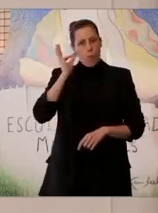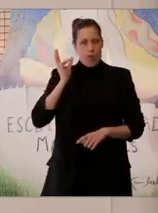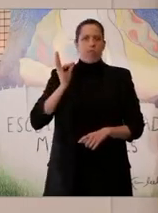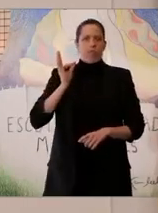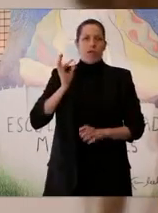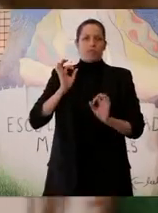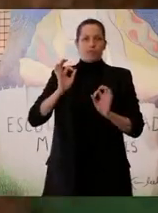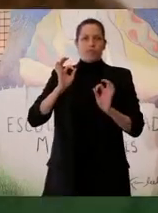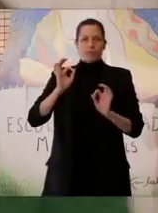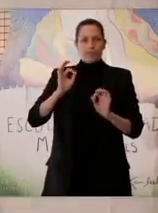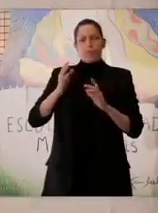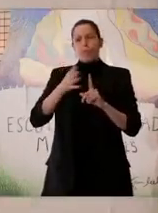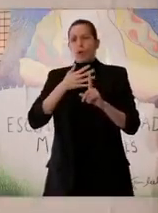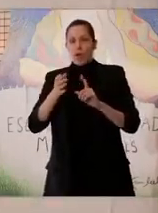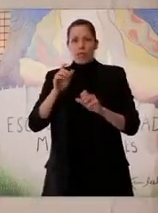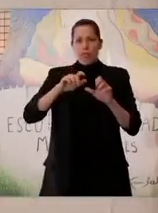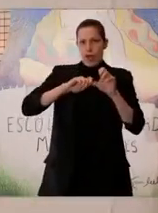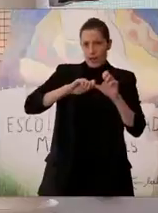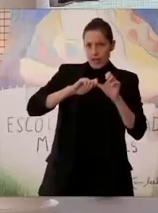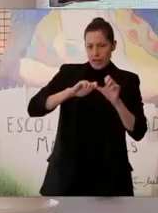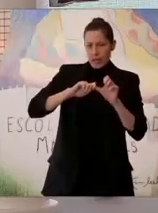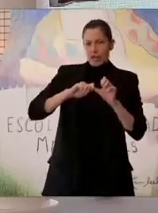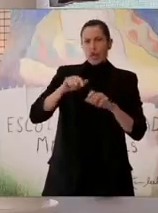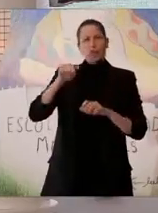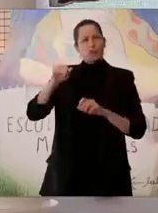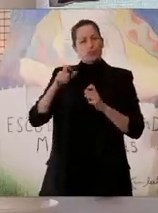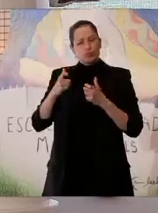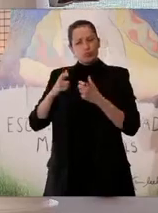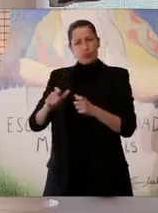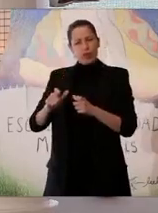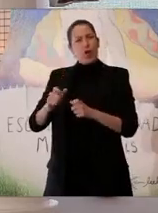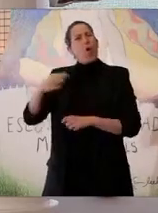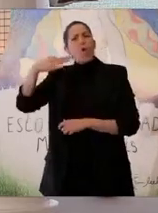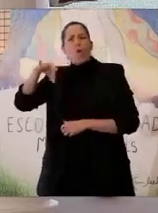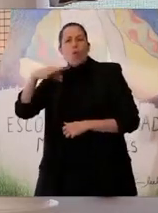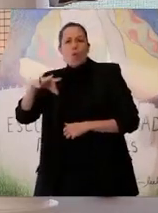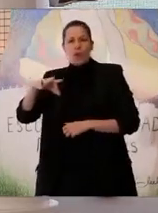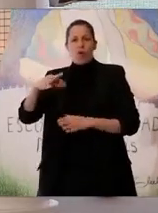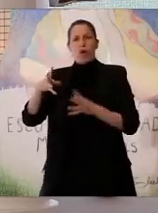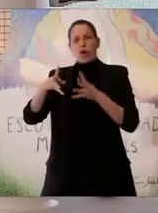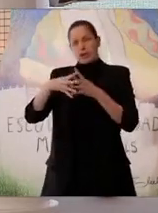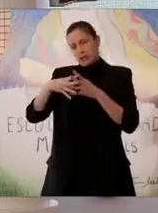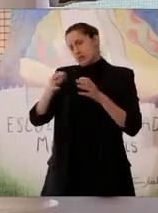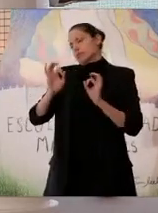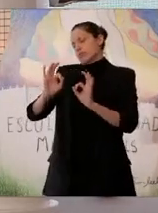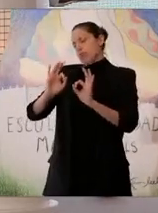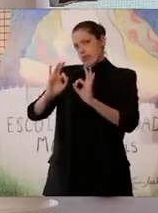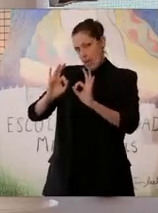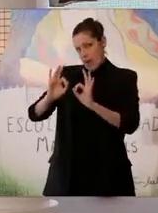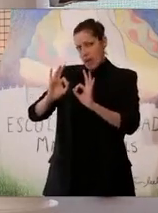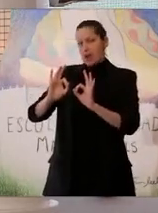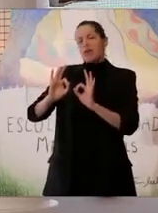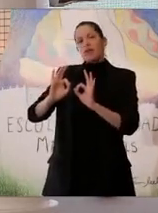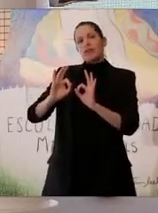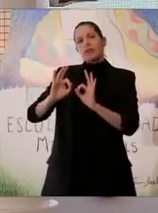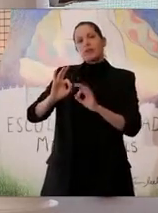magistrada del único juzgado especializado en violencia sobre la mujer de Castilla-La Mancha. Además, es coordinadora